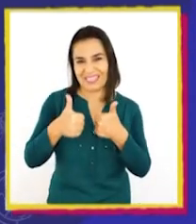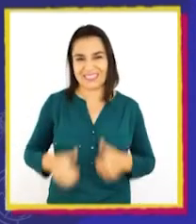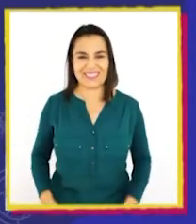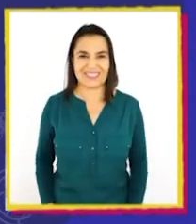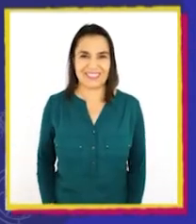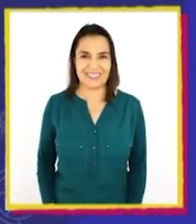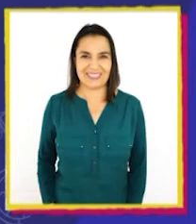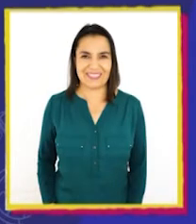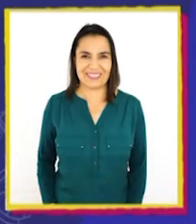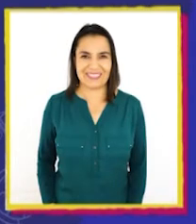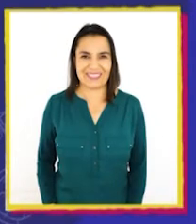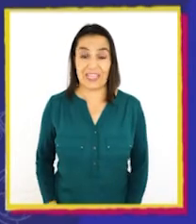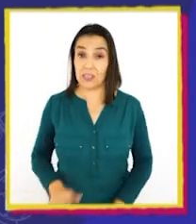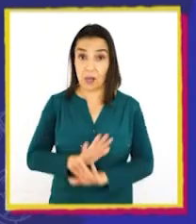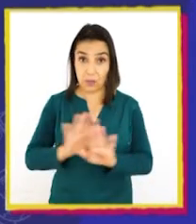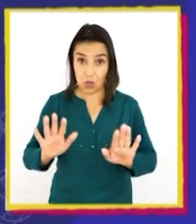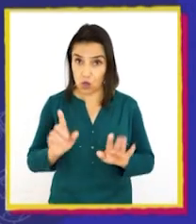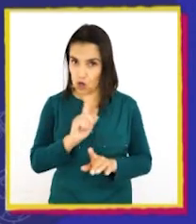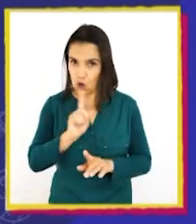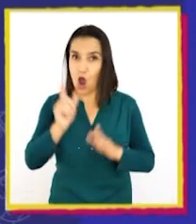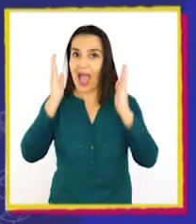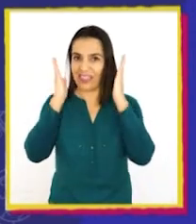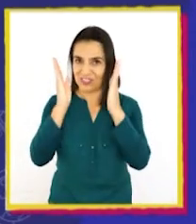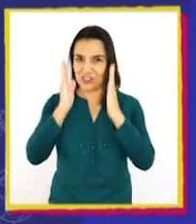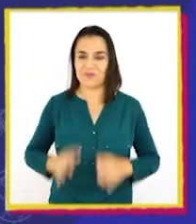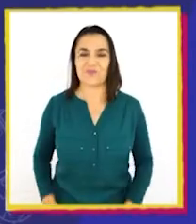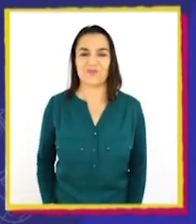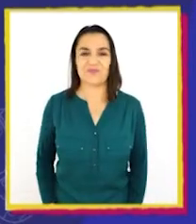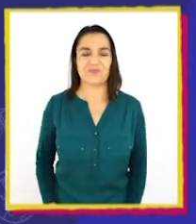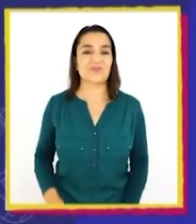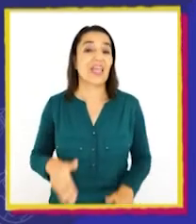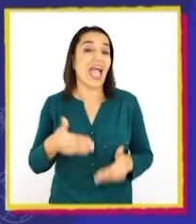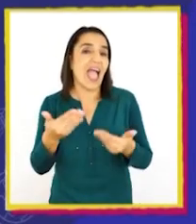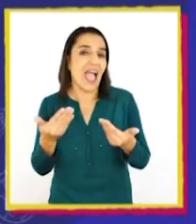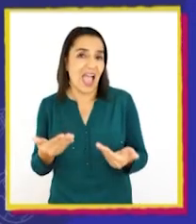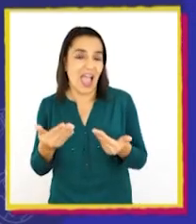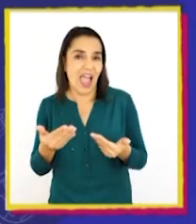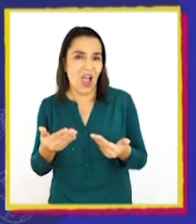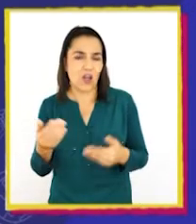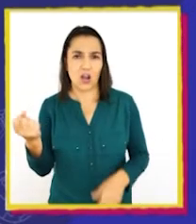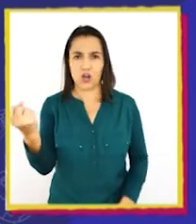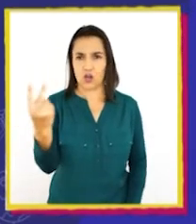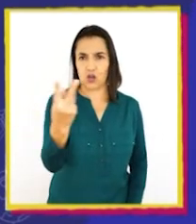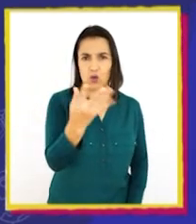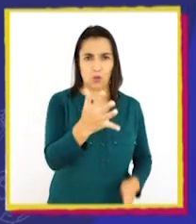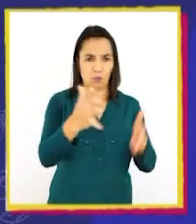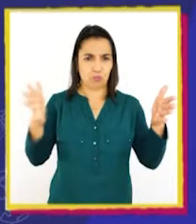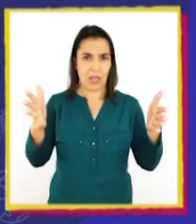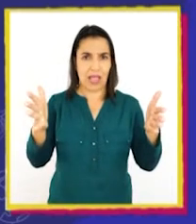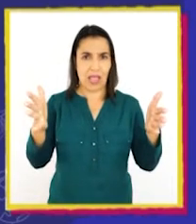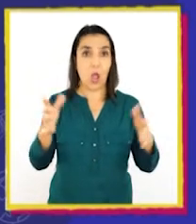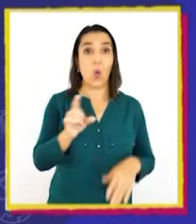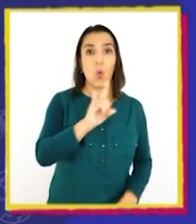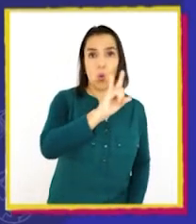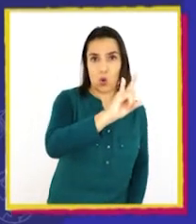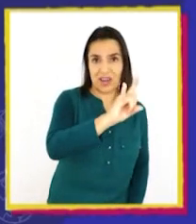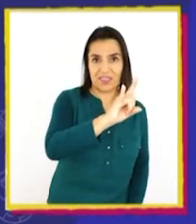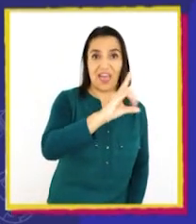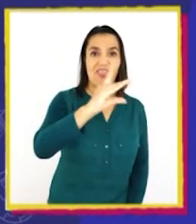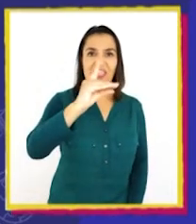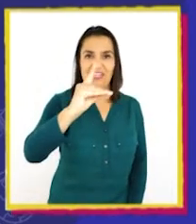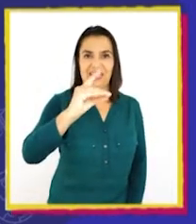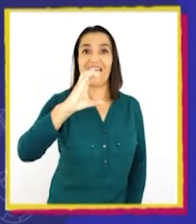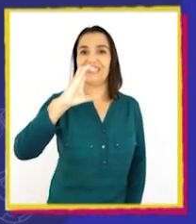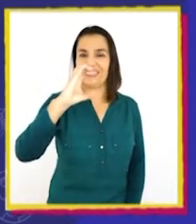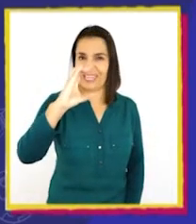bien! Esto no termina. ¡Atención! Ahora tenemos nuestro gran número separado en unidades, decenas